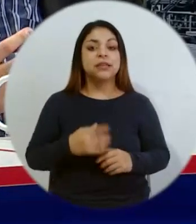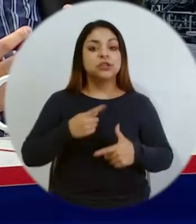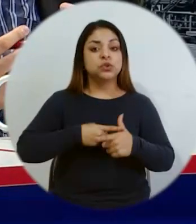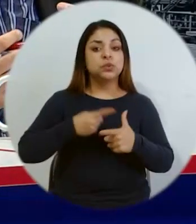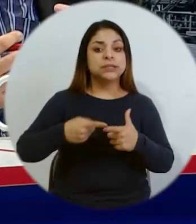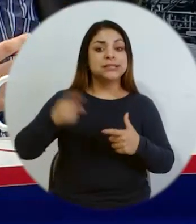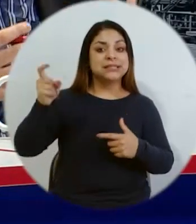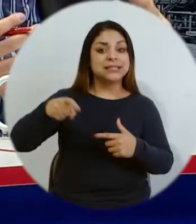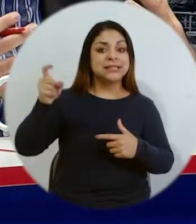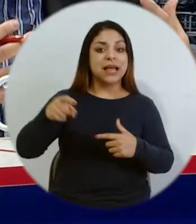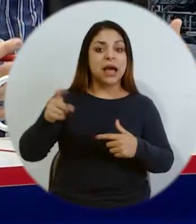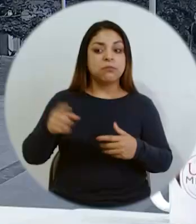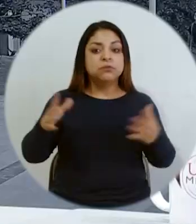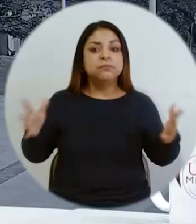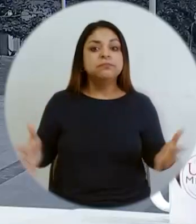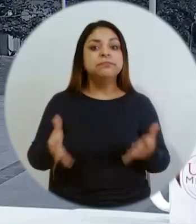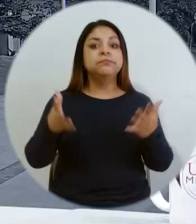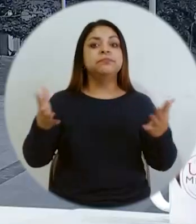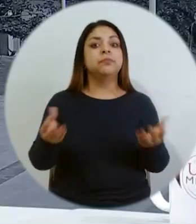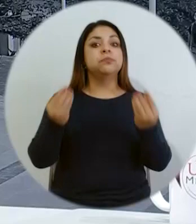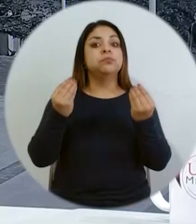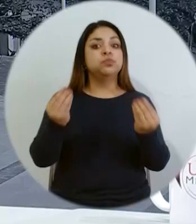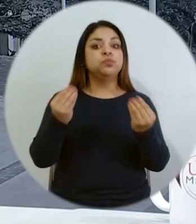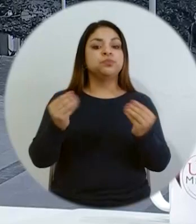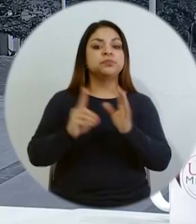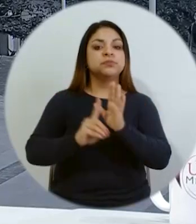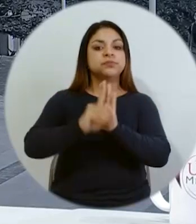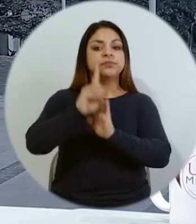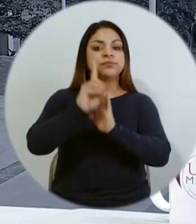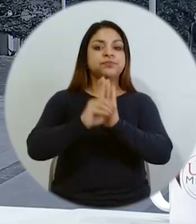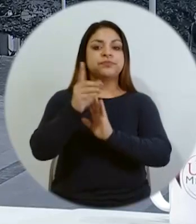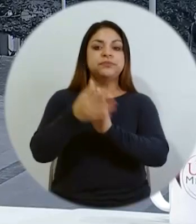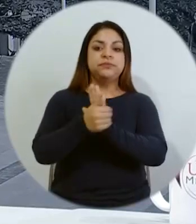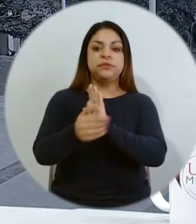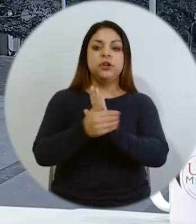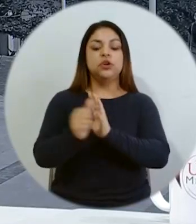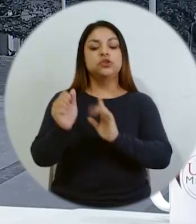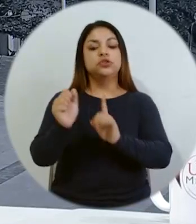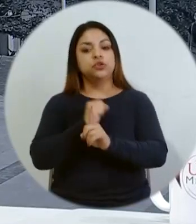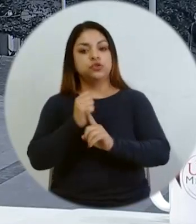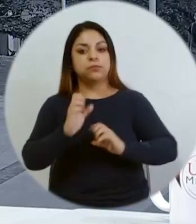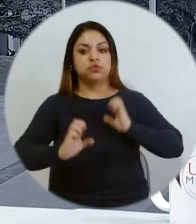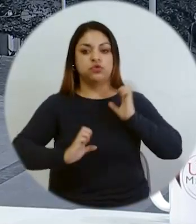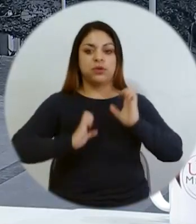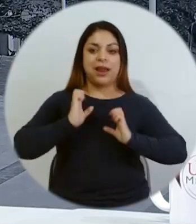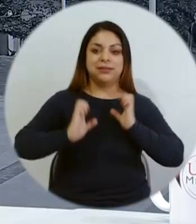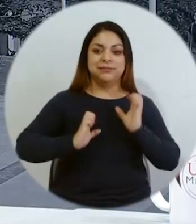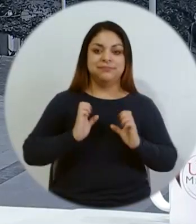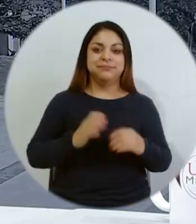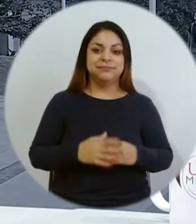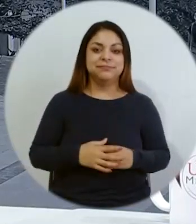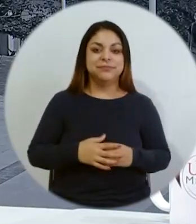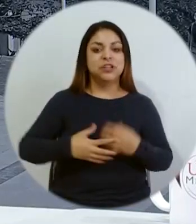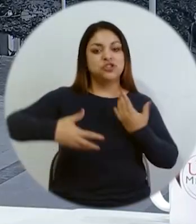necesitamos fomentar muchísimo el desarrollo de las habilidades socioemocionales, las capacidades de